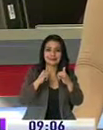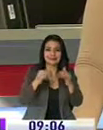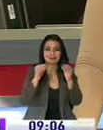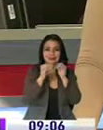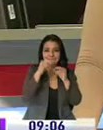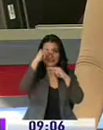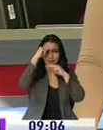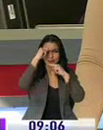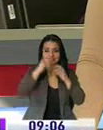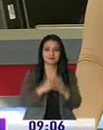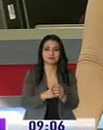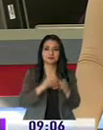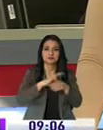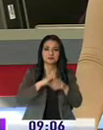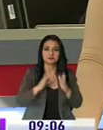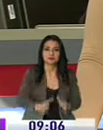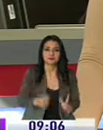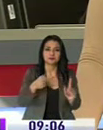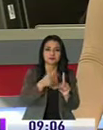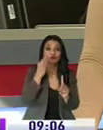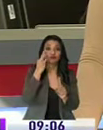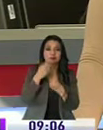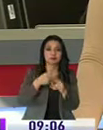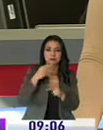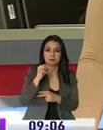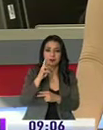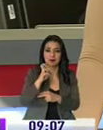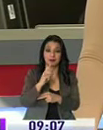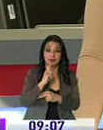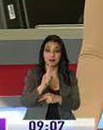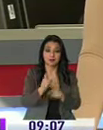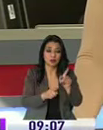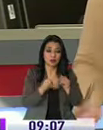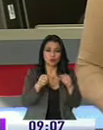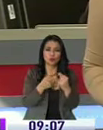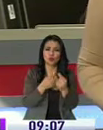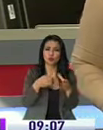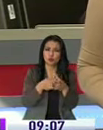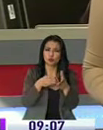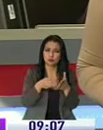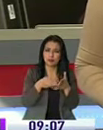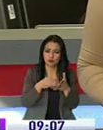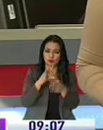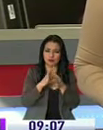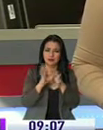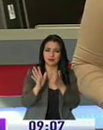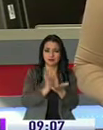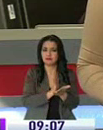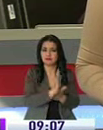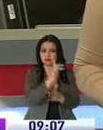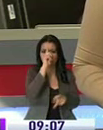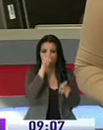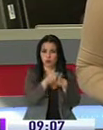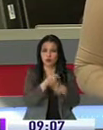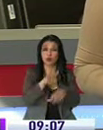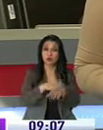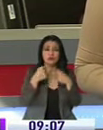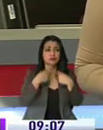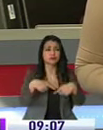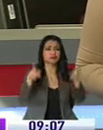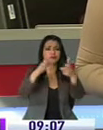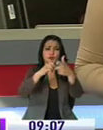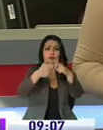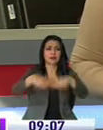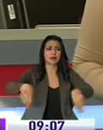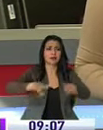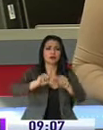con más novedades. La canciller María Fernanda Espinosa rechazó la actuación de ciertos miembros del movimiento Alianza País por ventilar las diferencias que